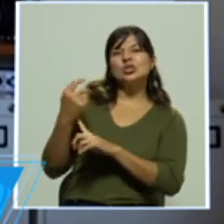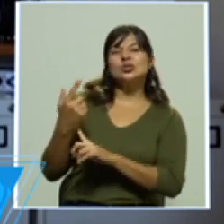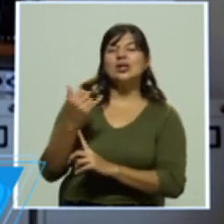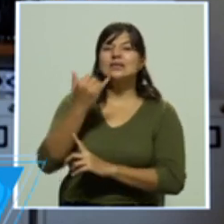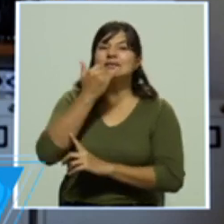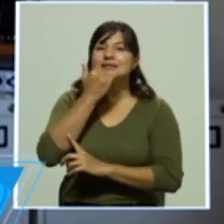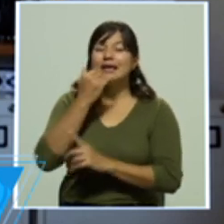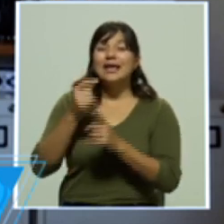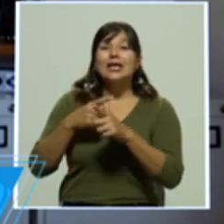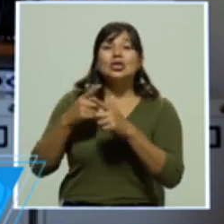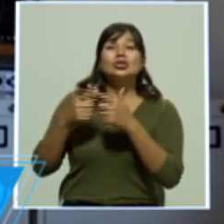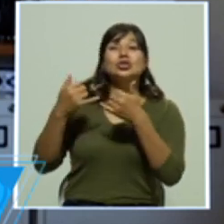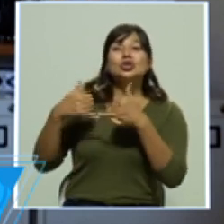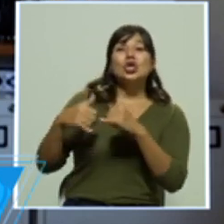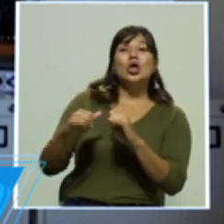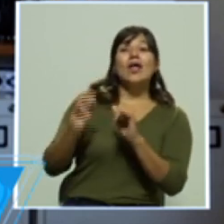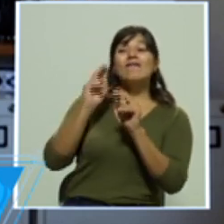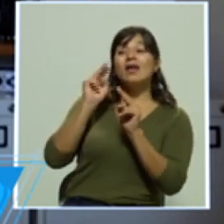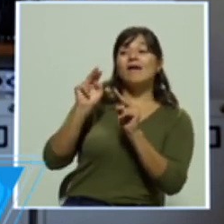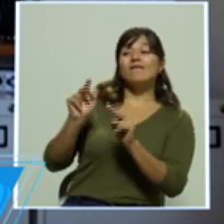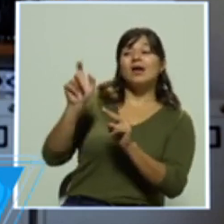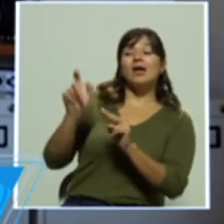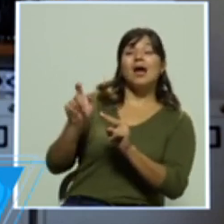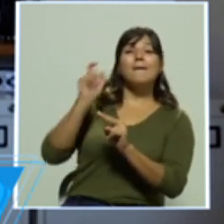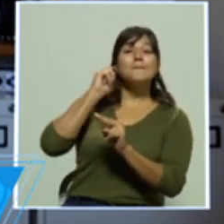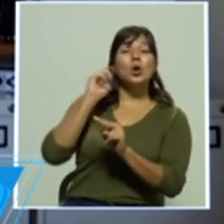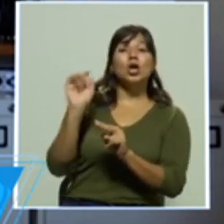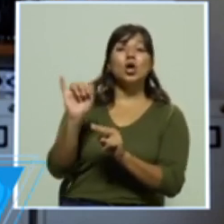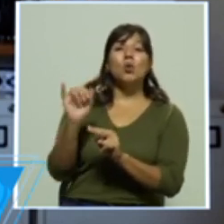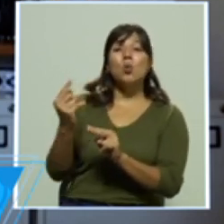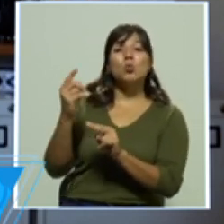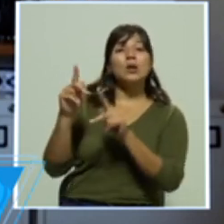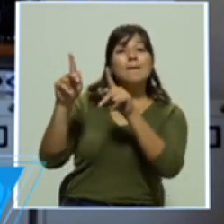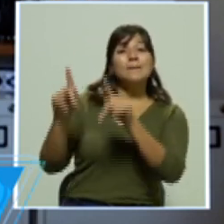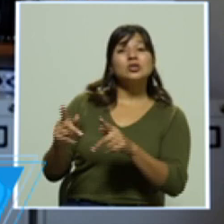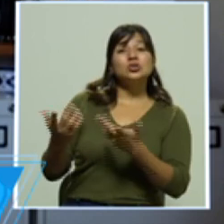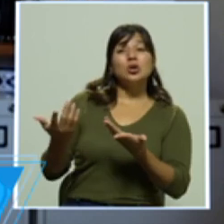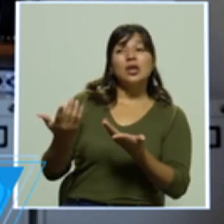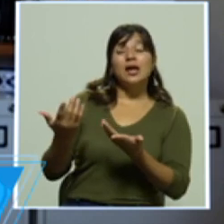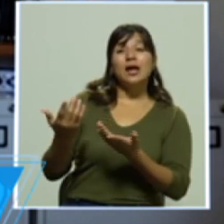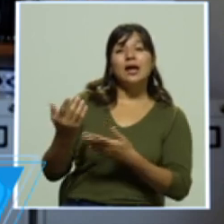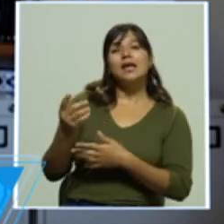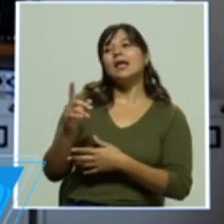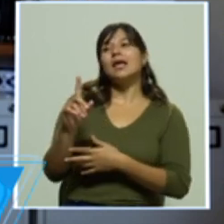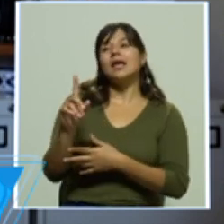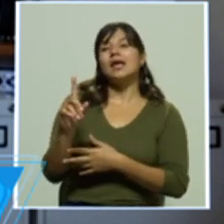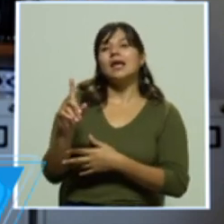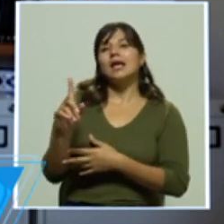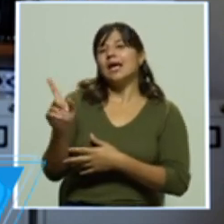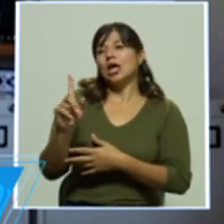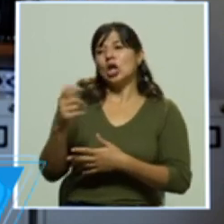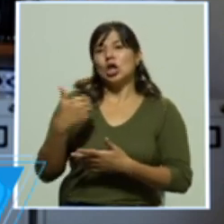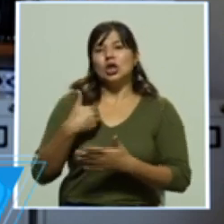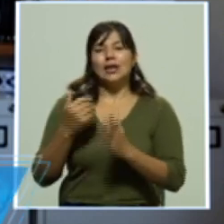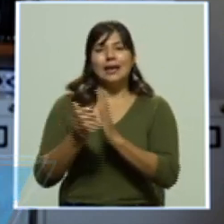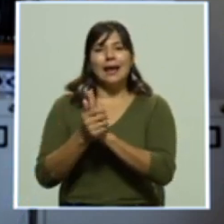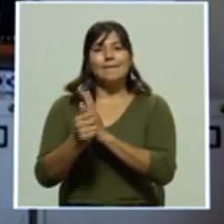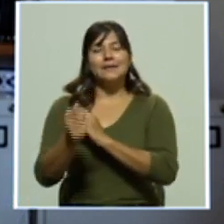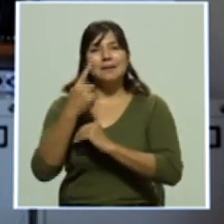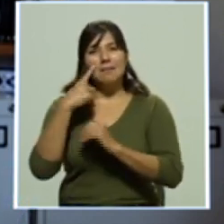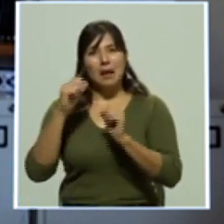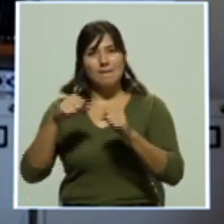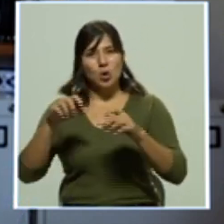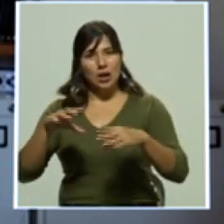que todavía a la mujer se le mire como una persona que no está dotada para asumir